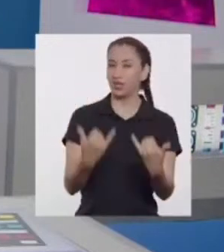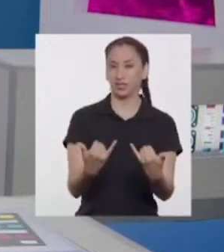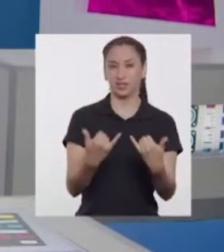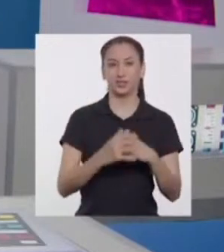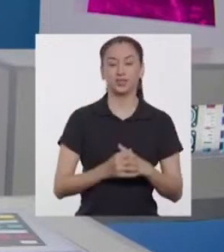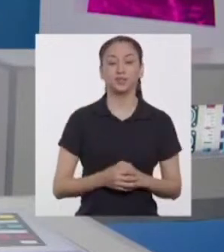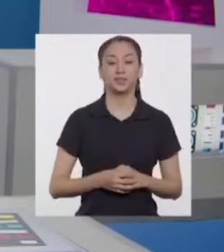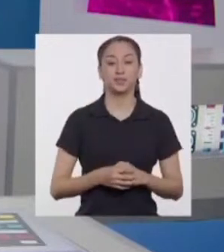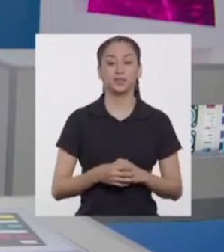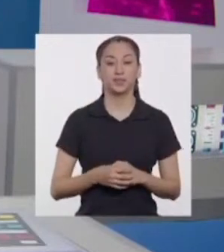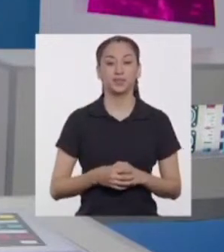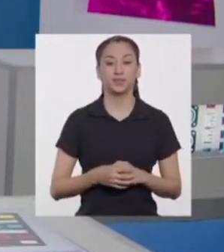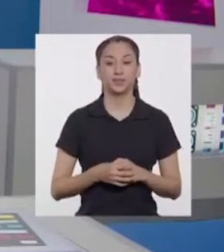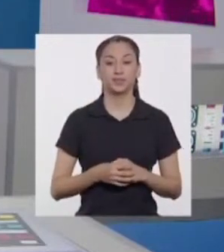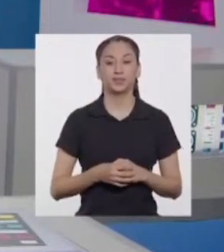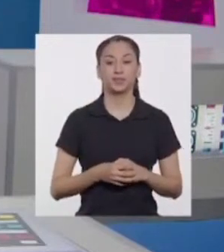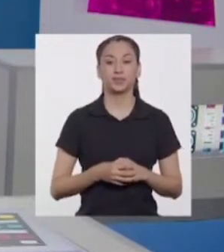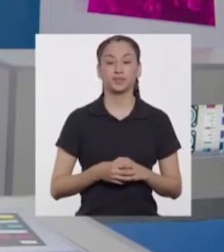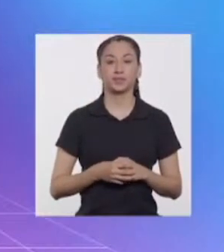una vez.